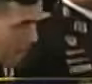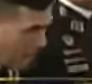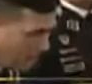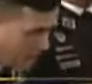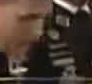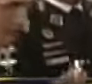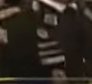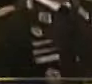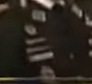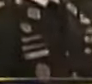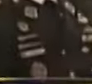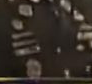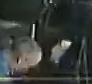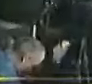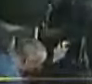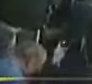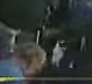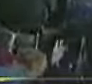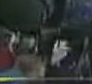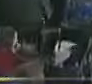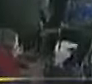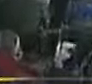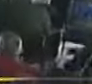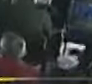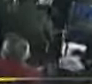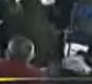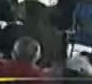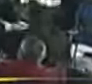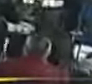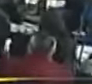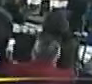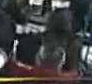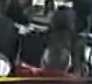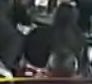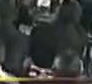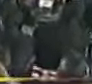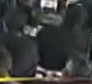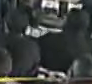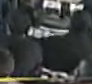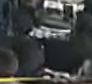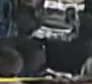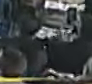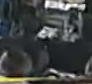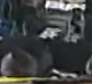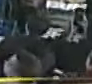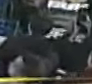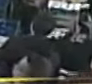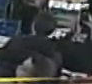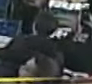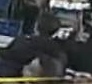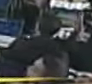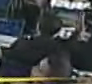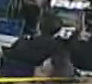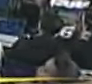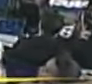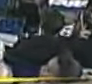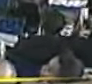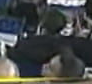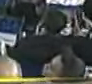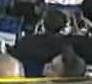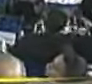la recuperación de la Guayana. Señoras y señores, tengan todas y todos muy buenas